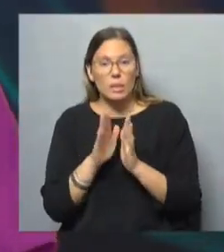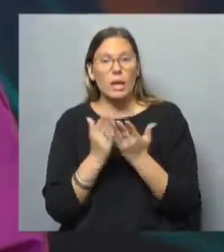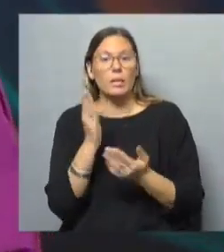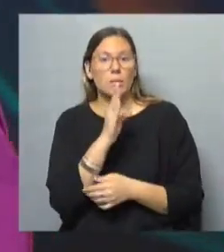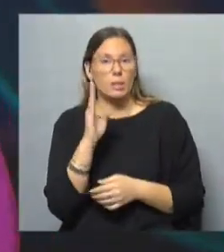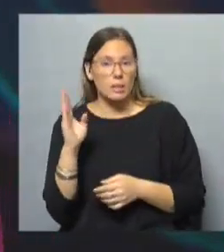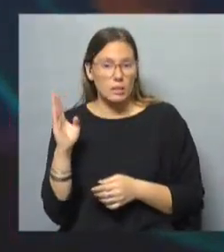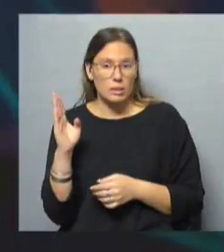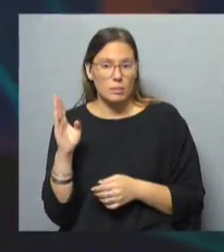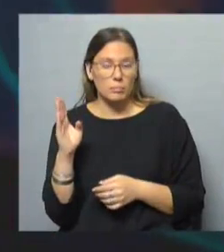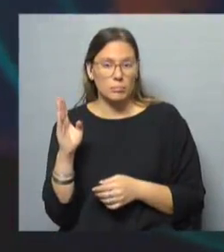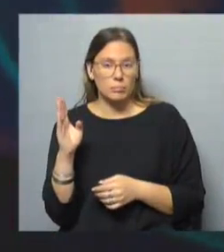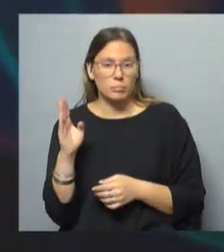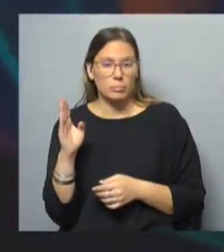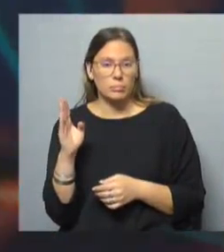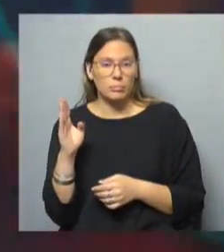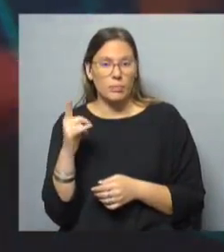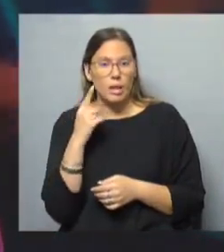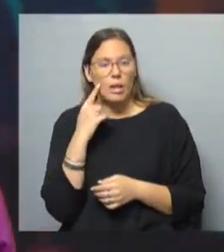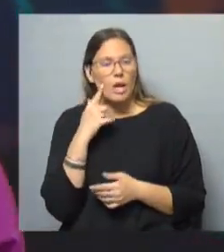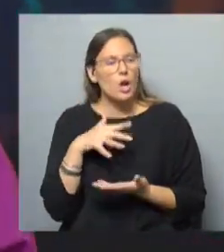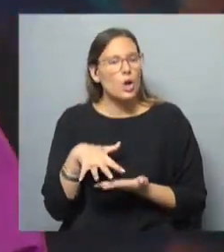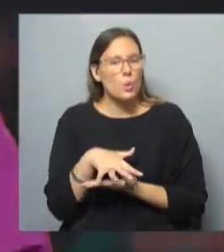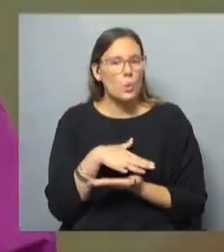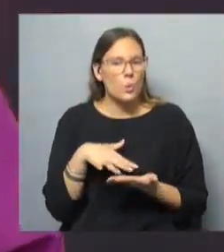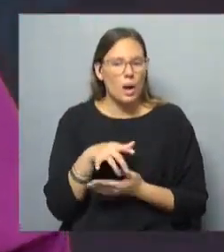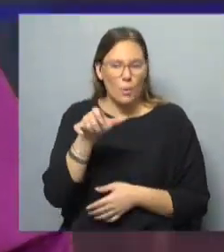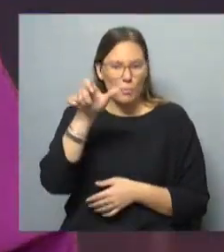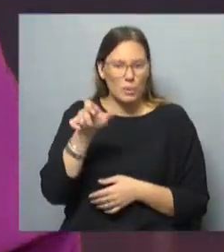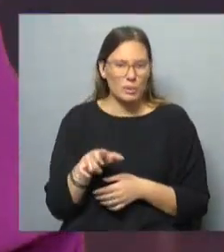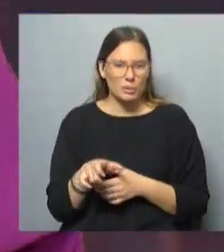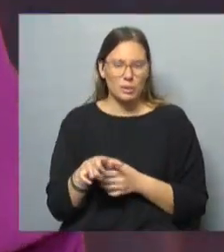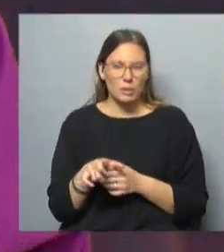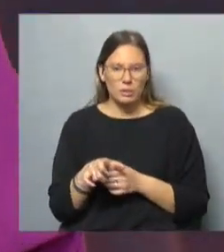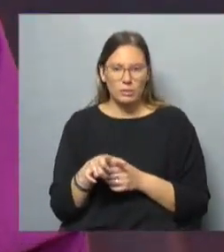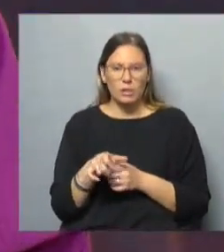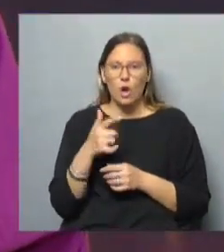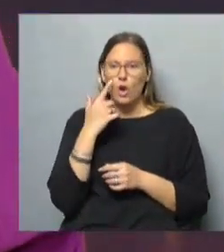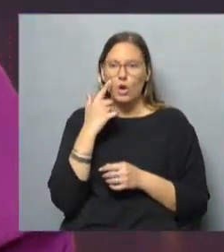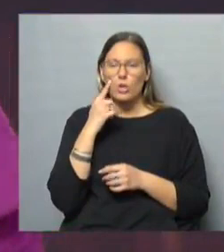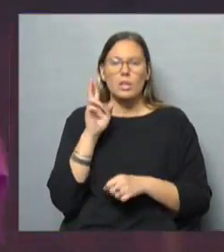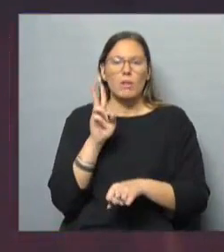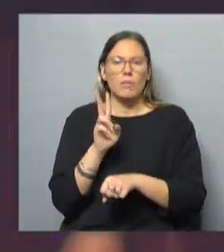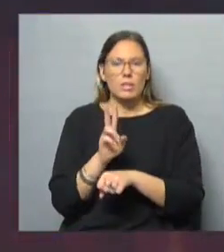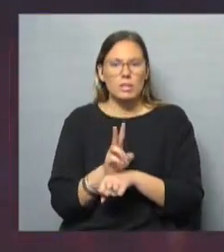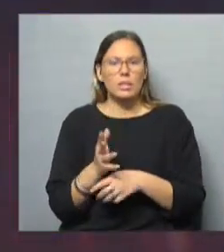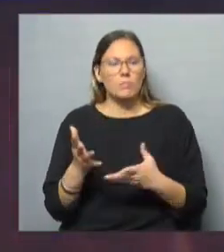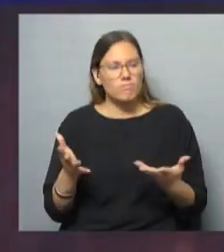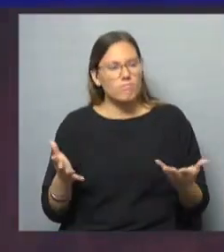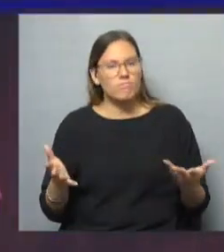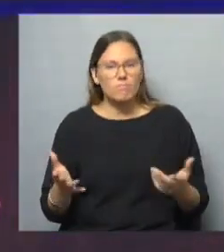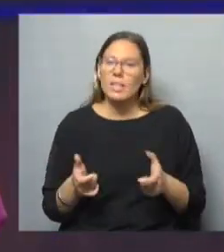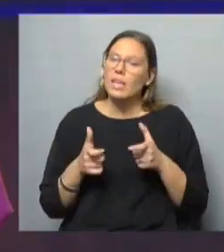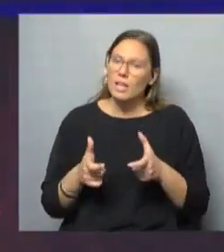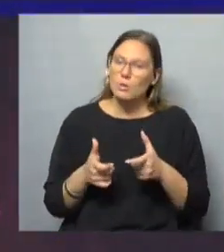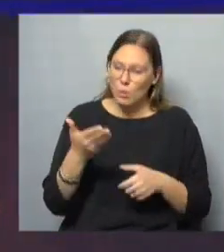que es, viste, esos lugares o esas personas que, bueno, conocés, visitás y decís, qué suerte